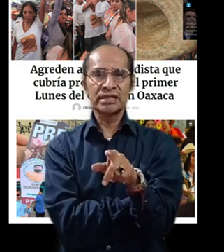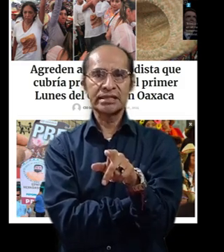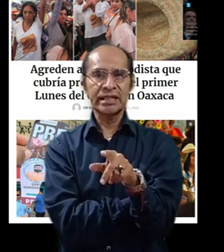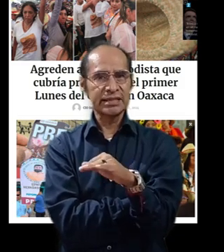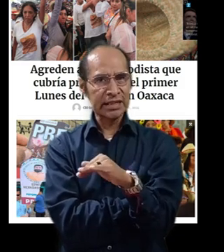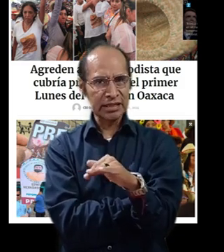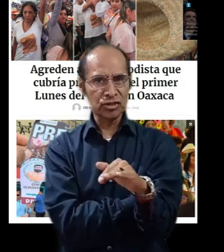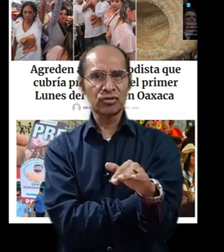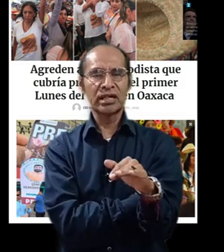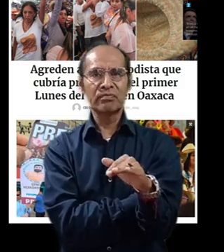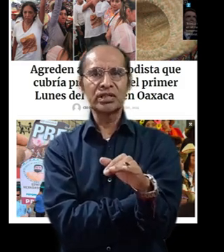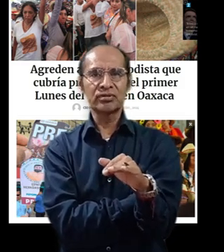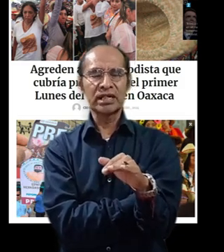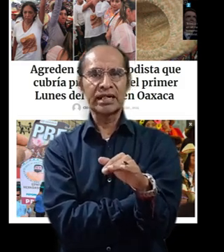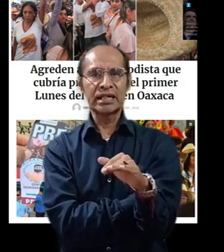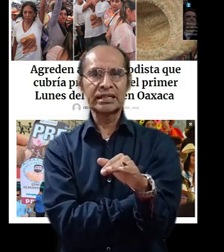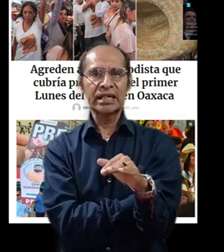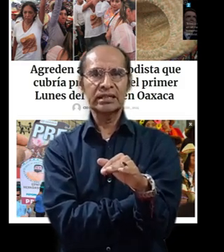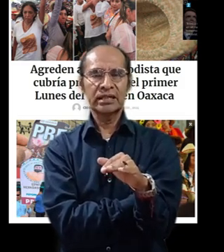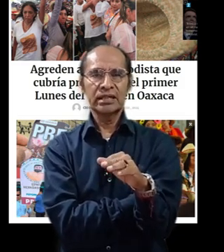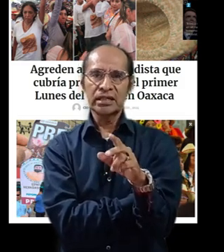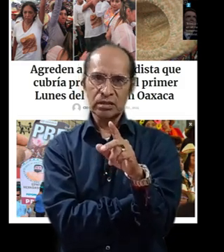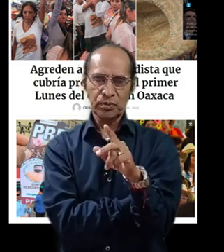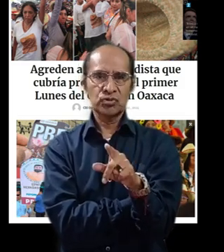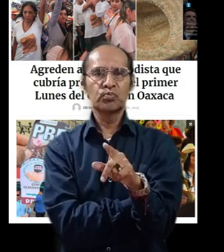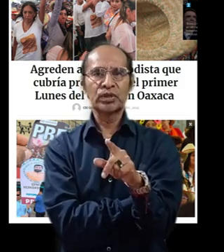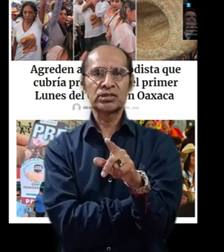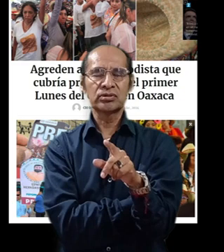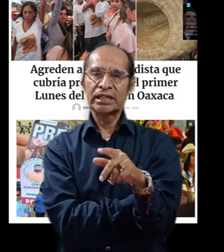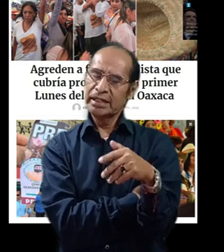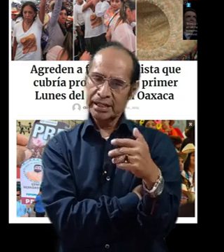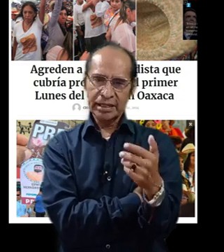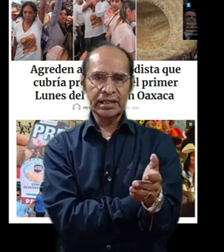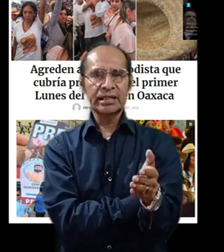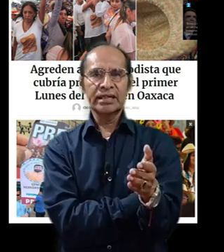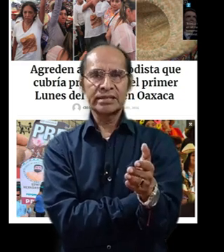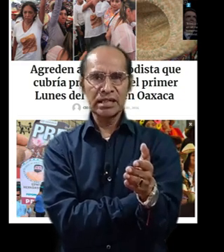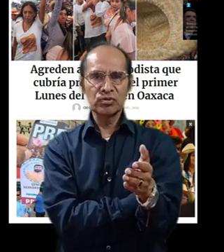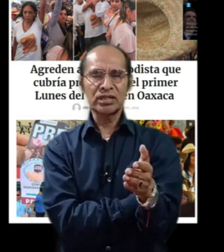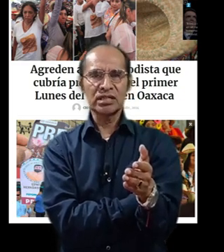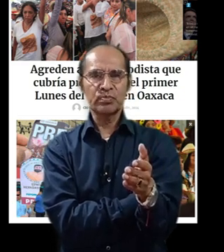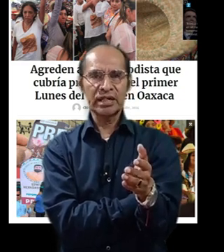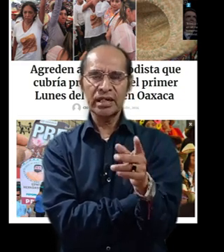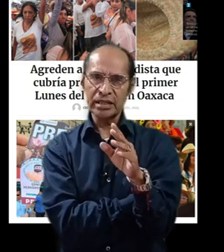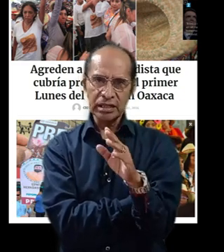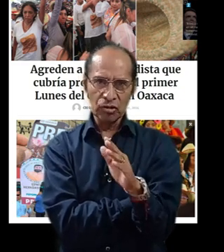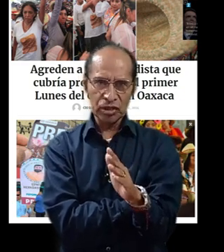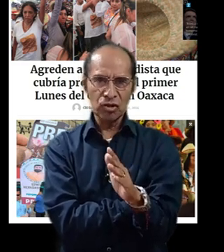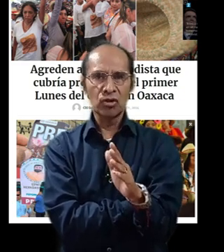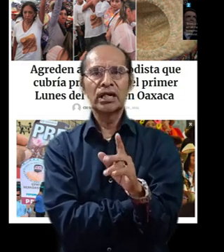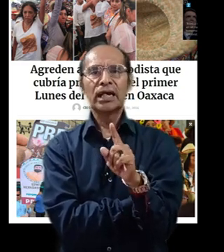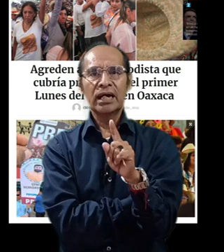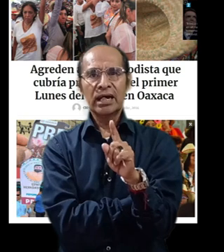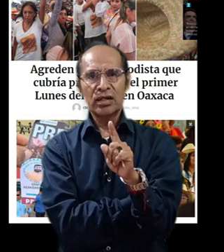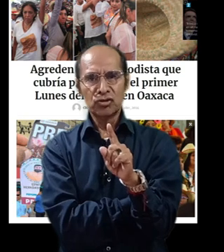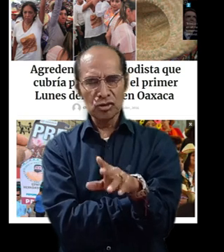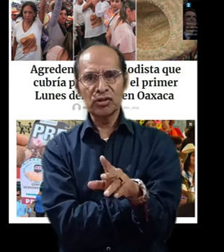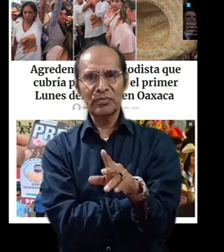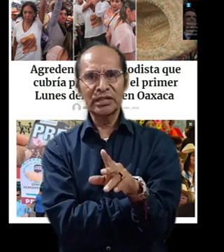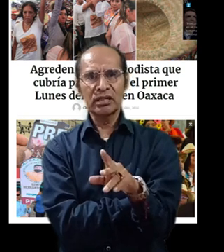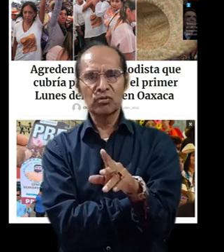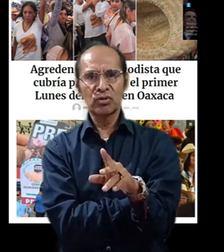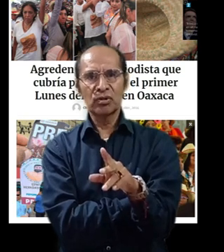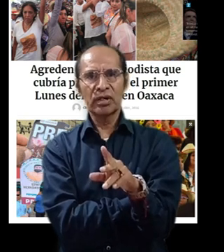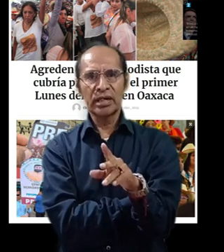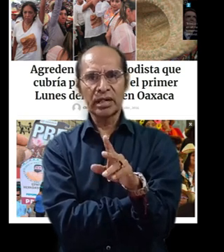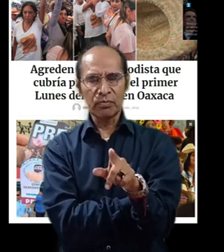lo que usted dice está dentro del ámbito de la realidad y por supuesto que estamos en espera y lo di digo no